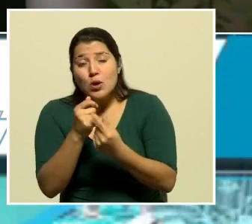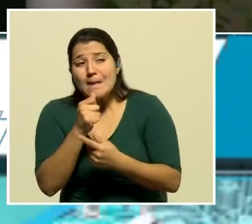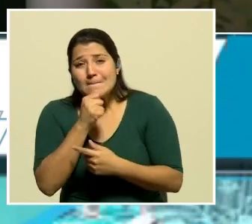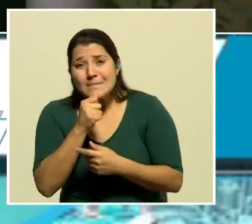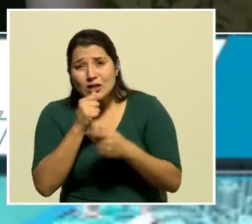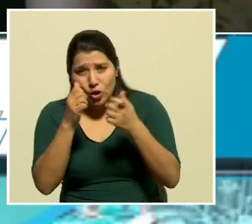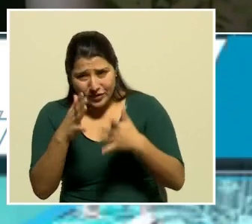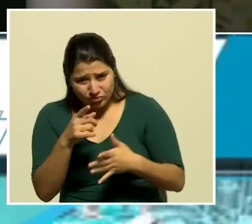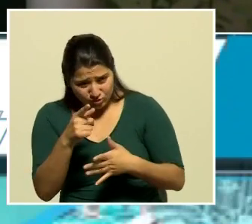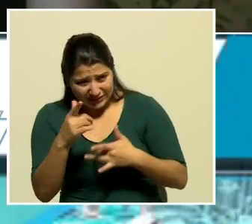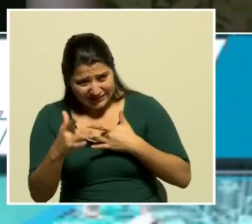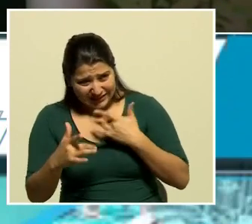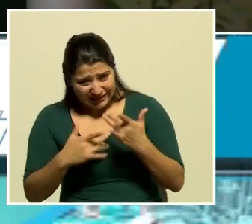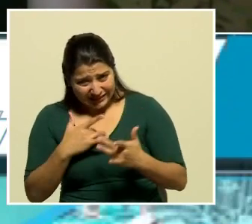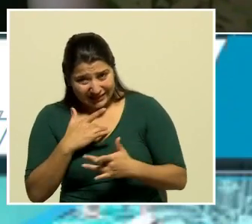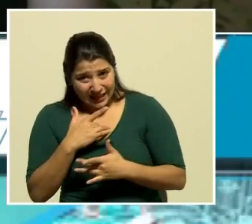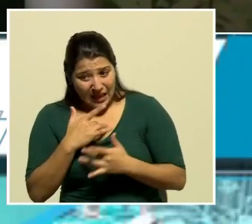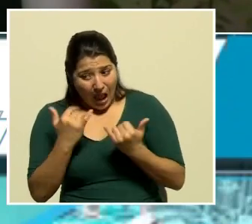diferente?